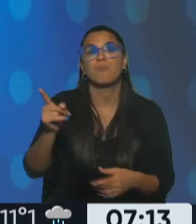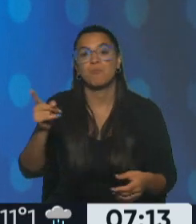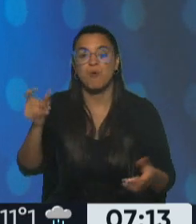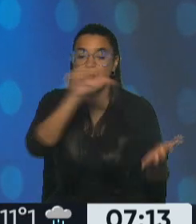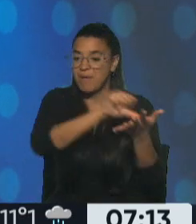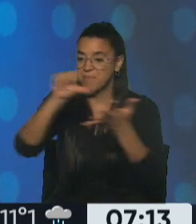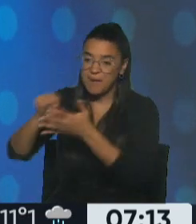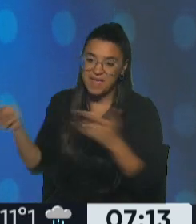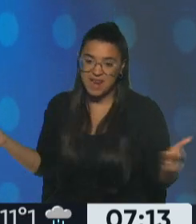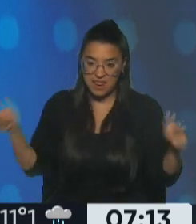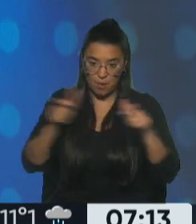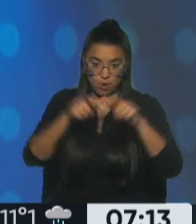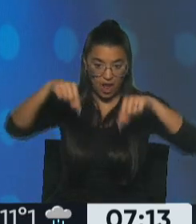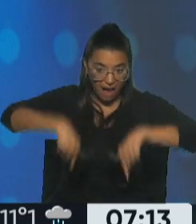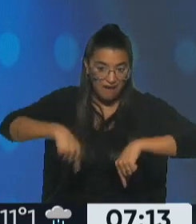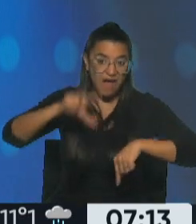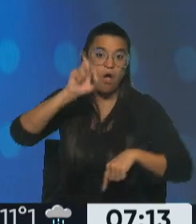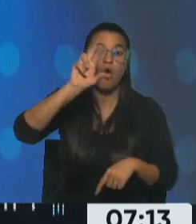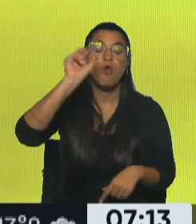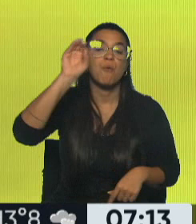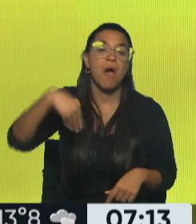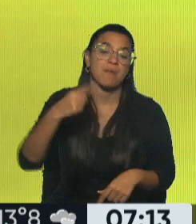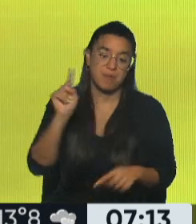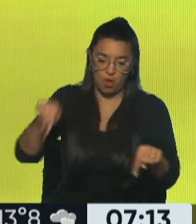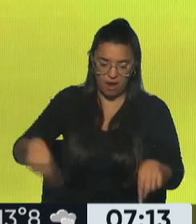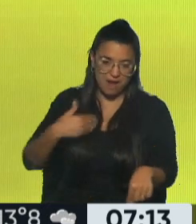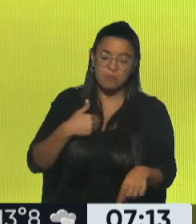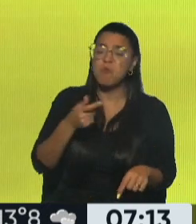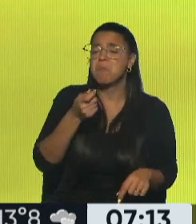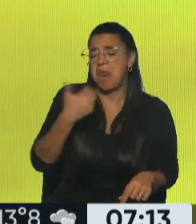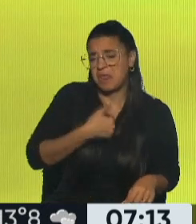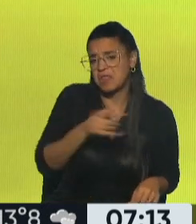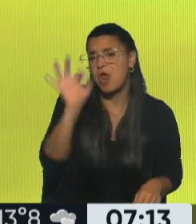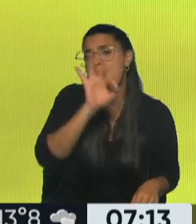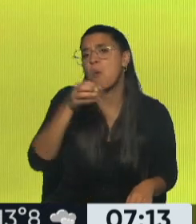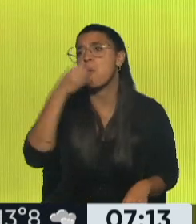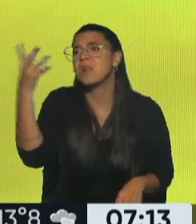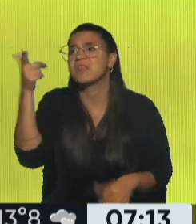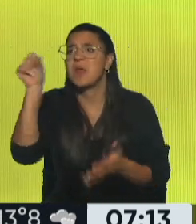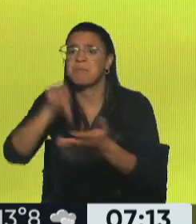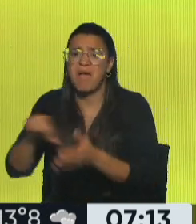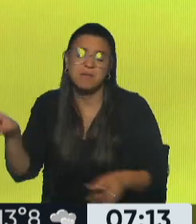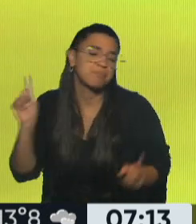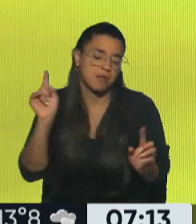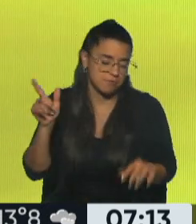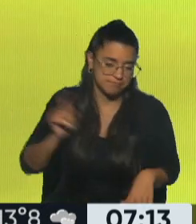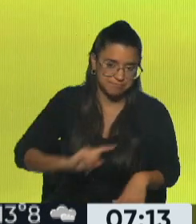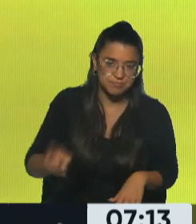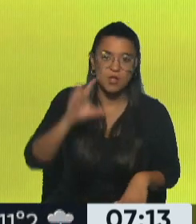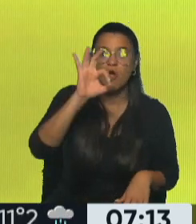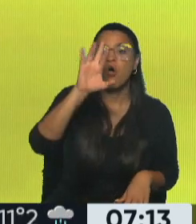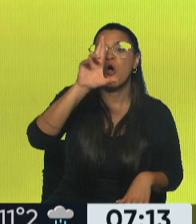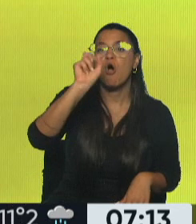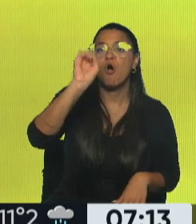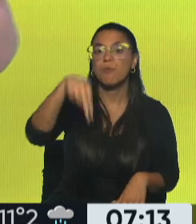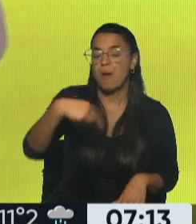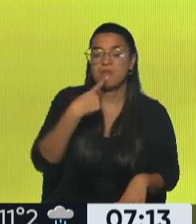orban aquí en Argentina que no ocurrió en Argentina o en cualquier parte la verdad es que lo que dijo selenski Es que orban